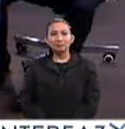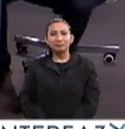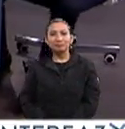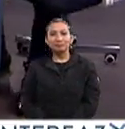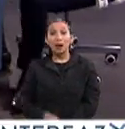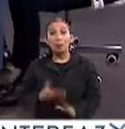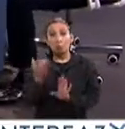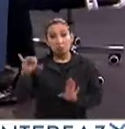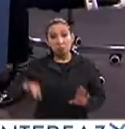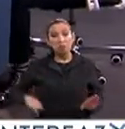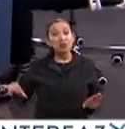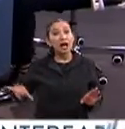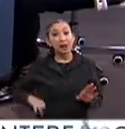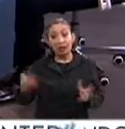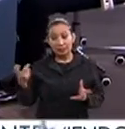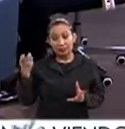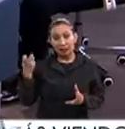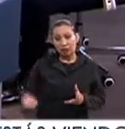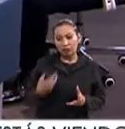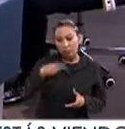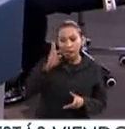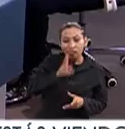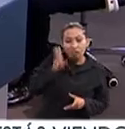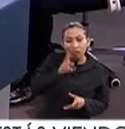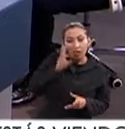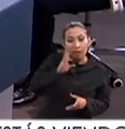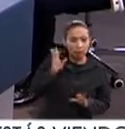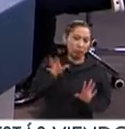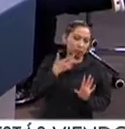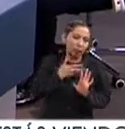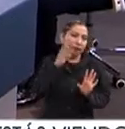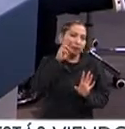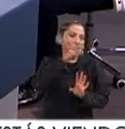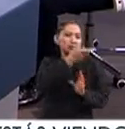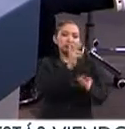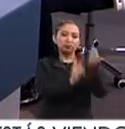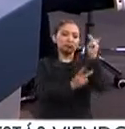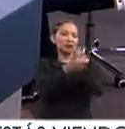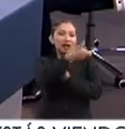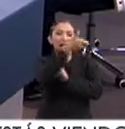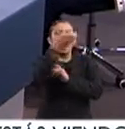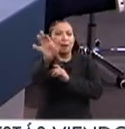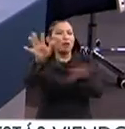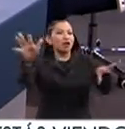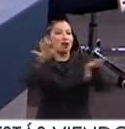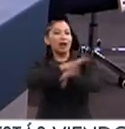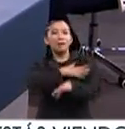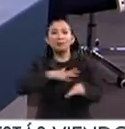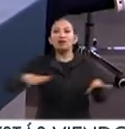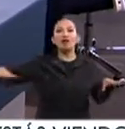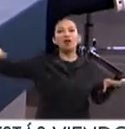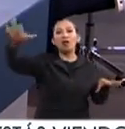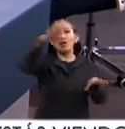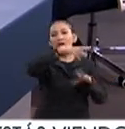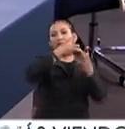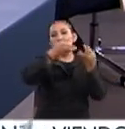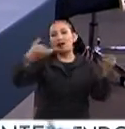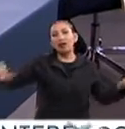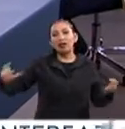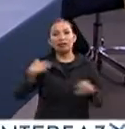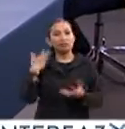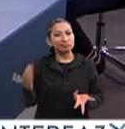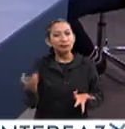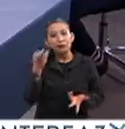Pues es muy interesante que puedan hacer esto porque sin duda alguna, bueno, ya de por sí la agricultura modifica los campos y los terrenos